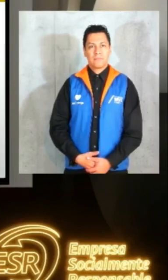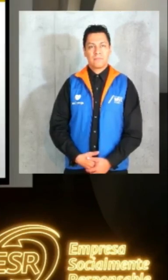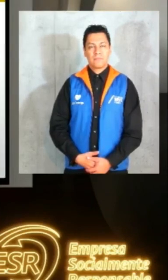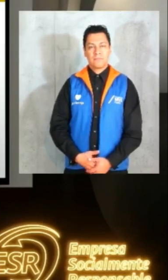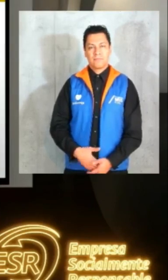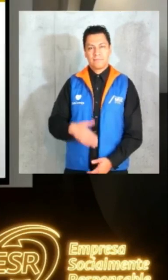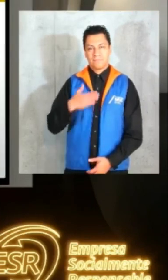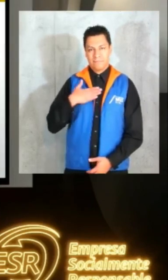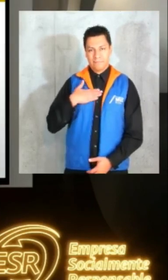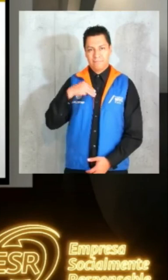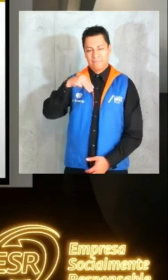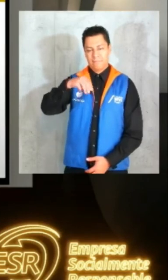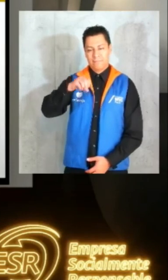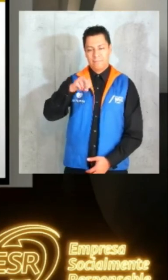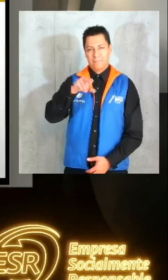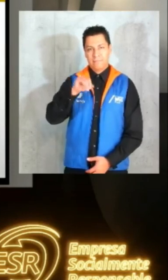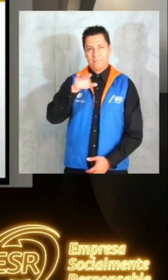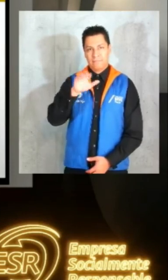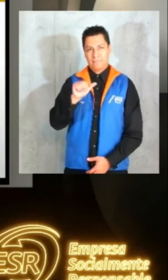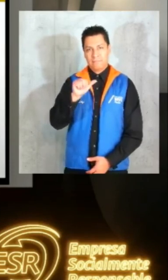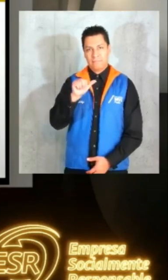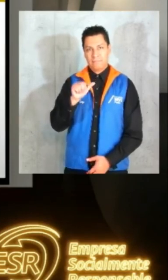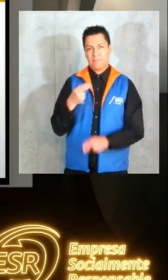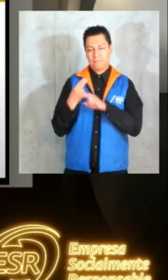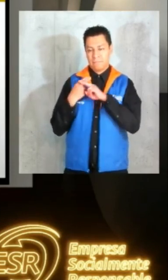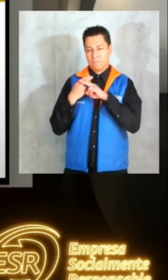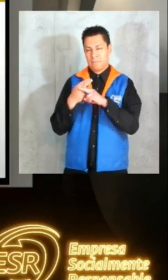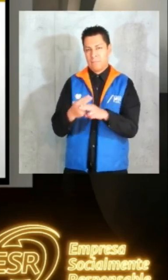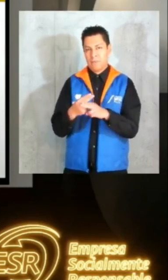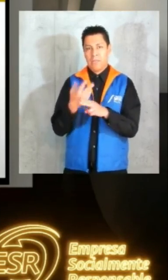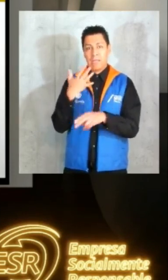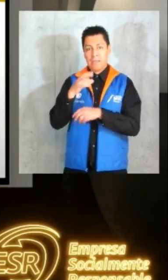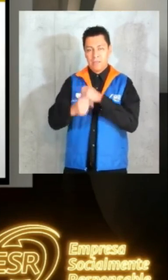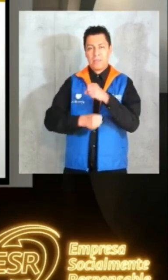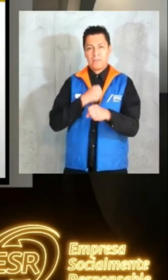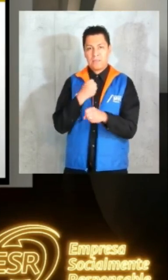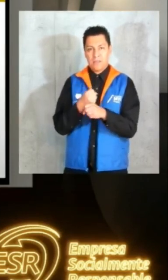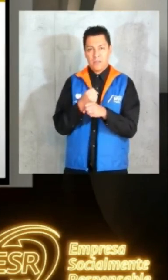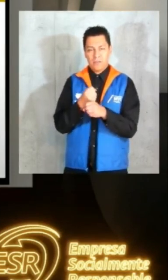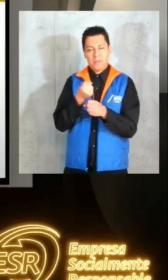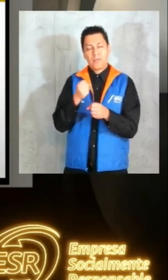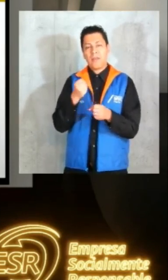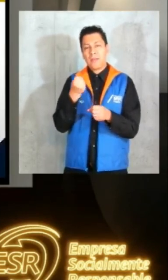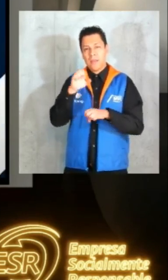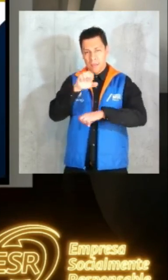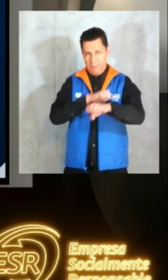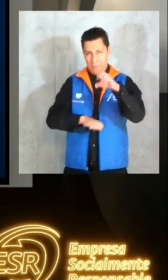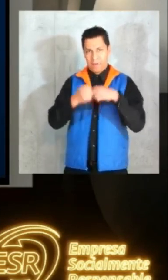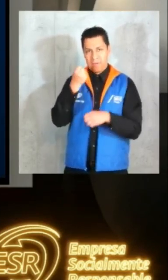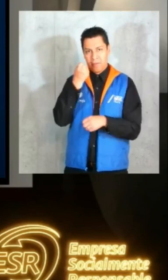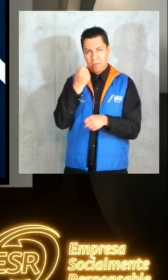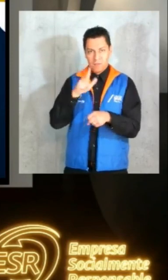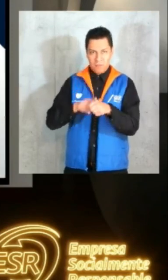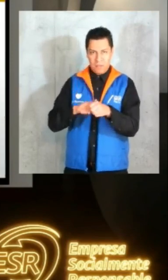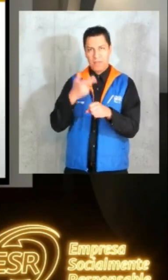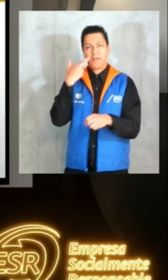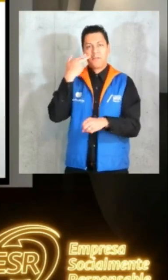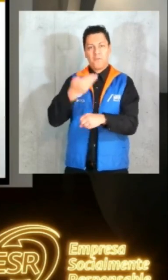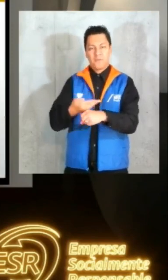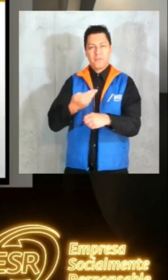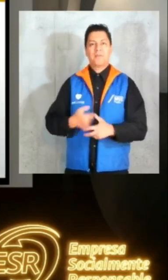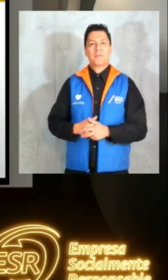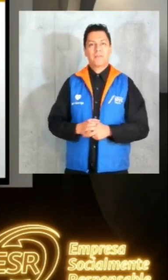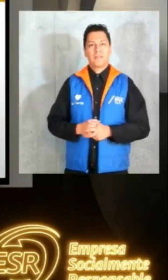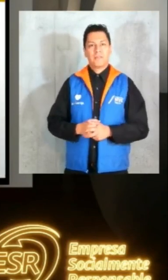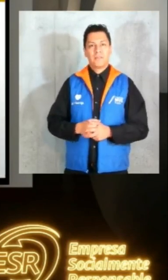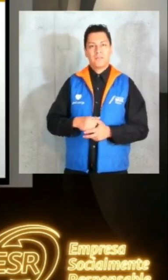Yo soy Mónica Muñoz de New Transport Application. Llevamos 10 años siendo empresa socialmente responsable.